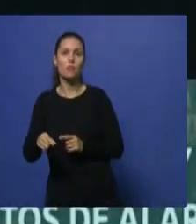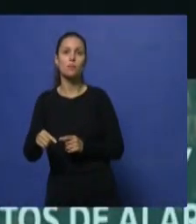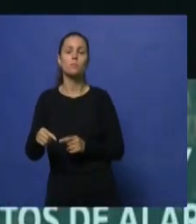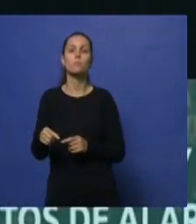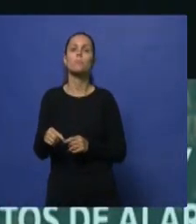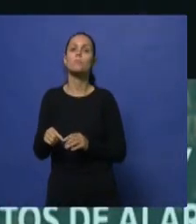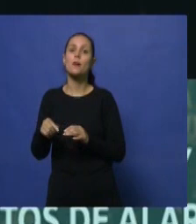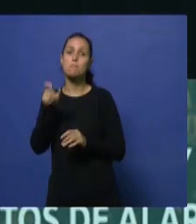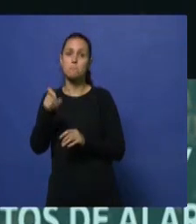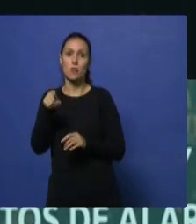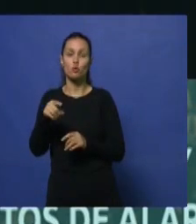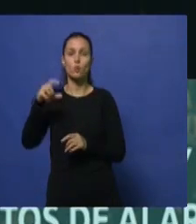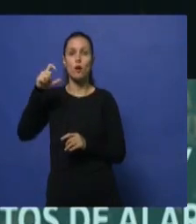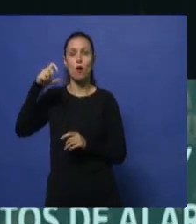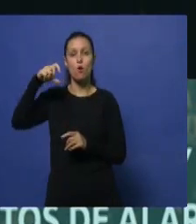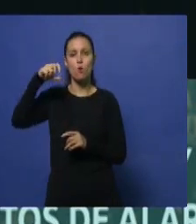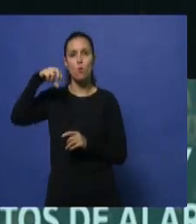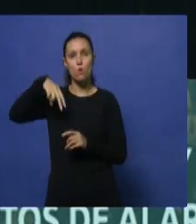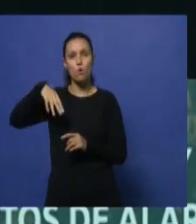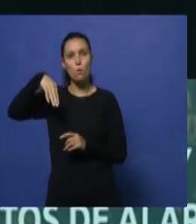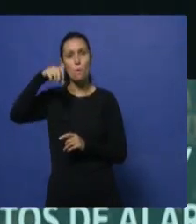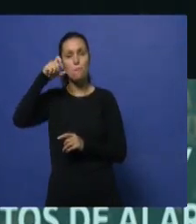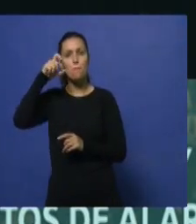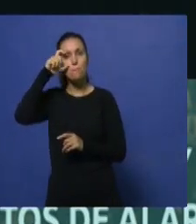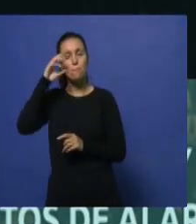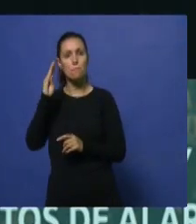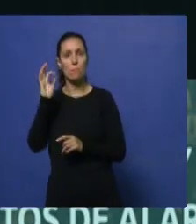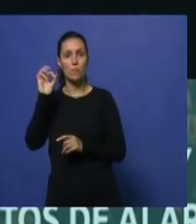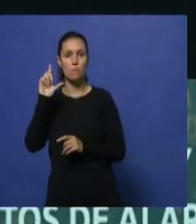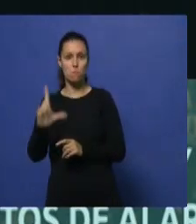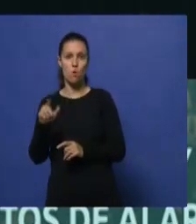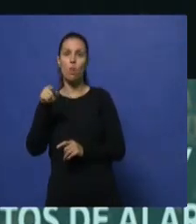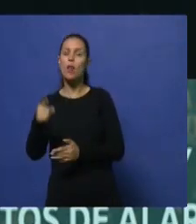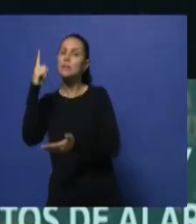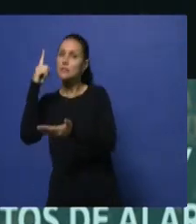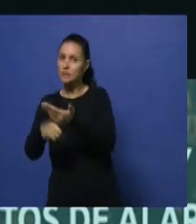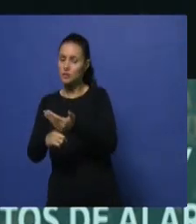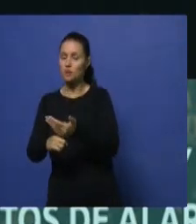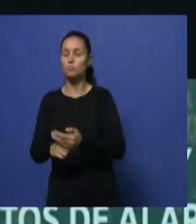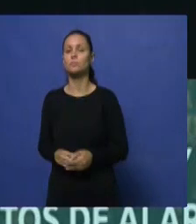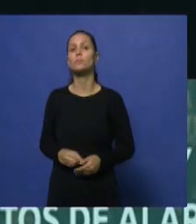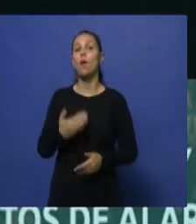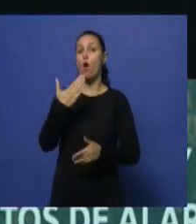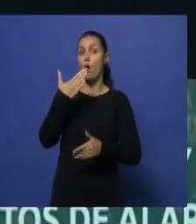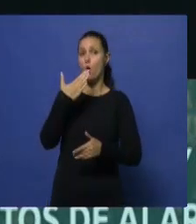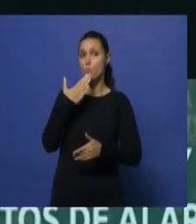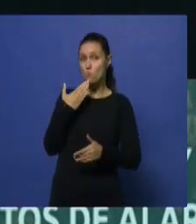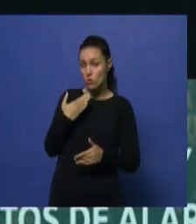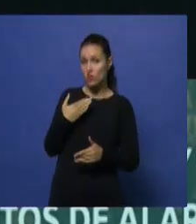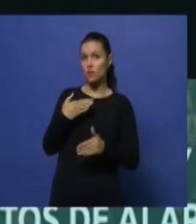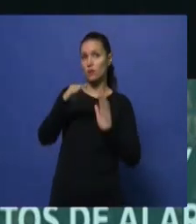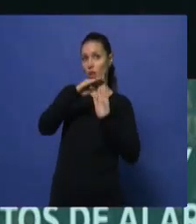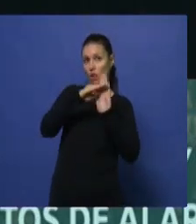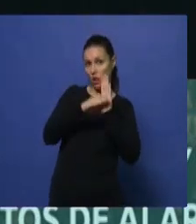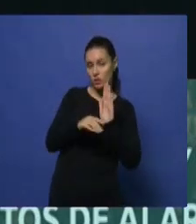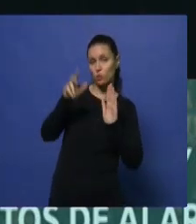mostrar ahora es en lo que se basa el club boca juniors para pedir los puntos se basan dos artículos se no es el artículo